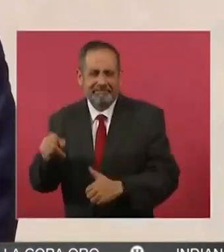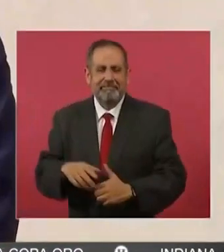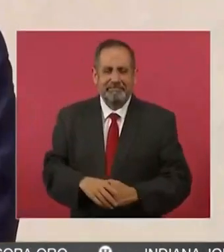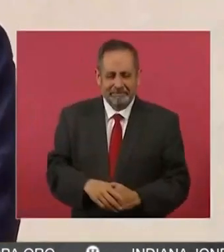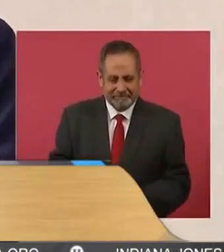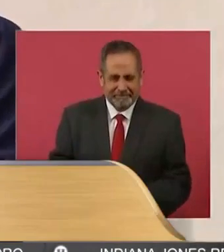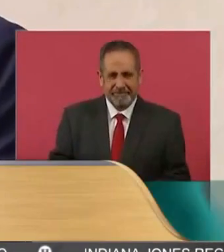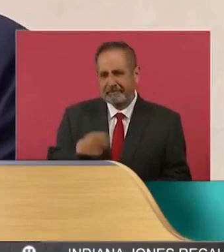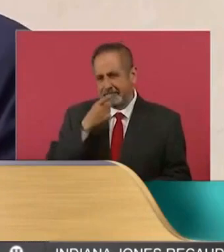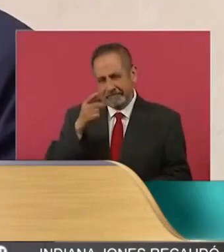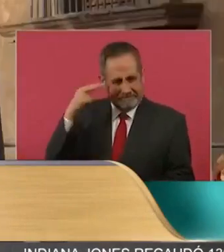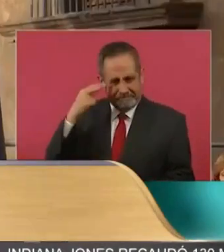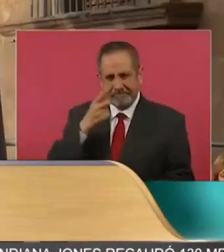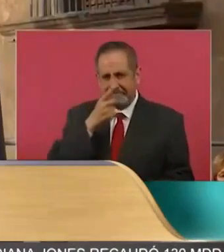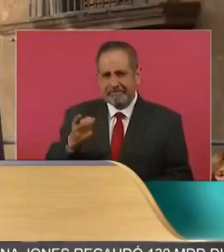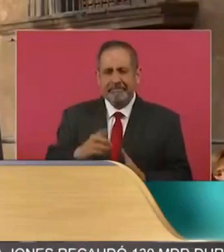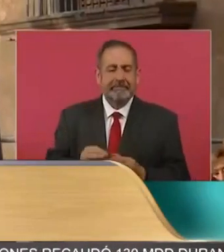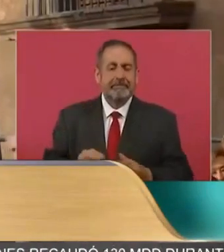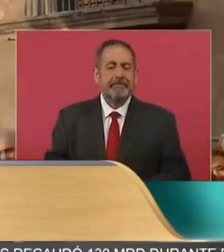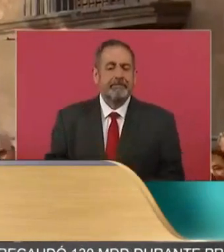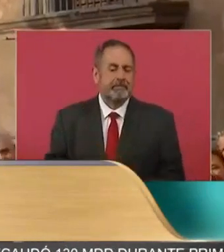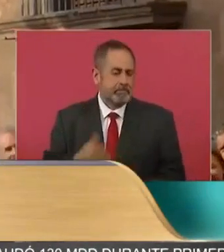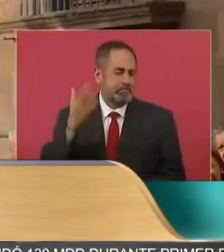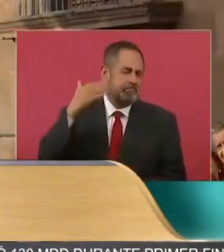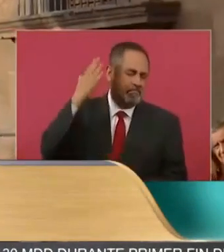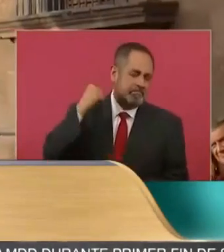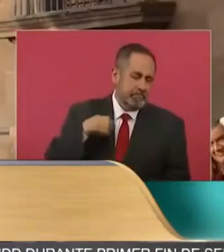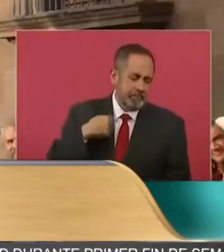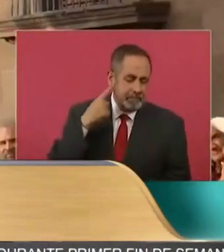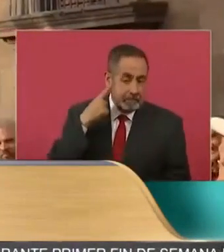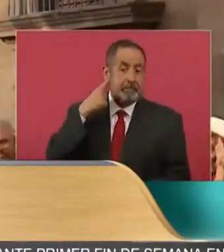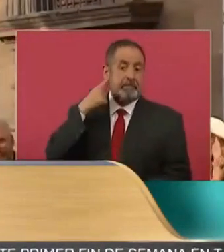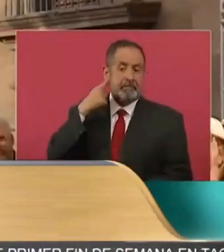Según dicho campesino que escuché hace